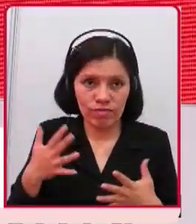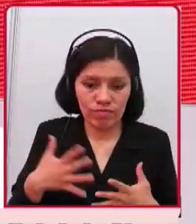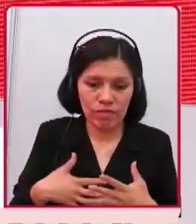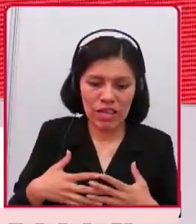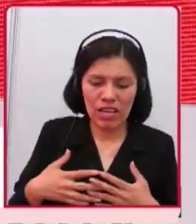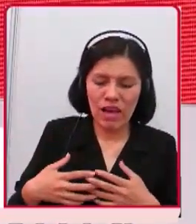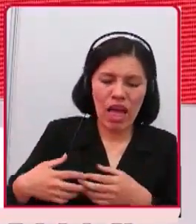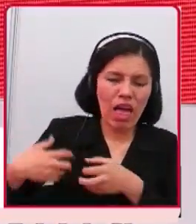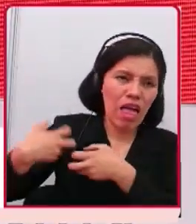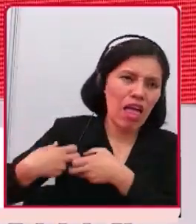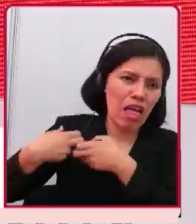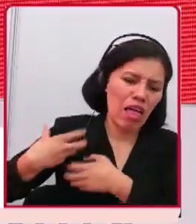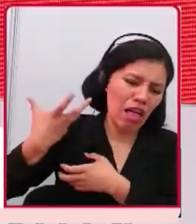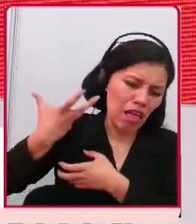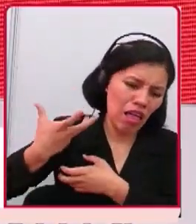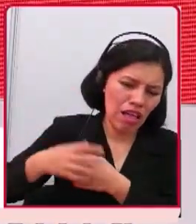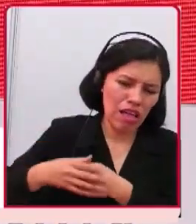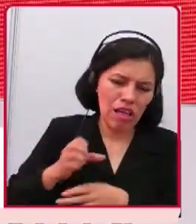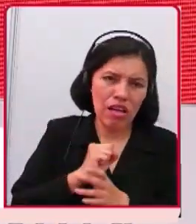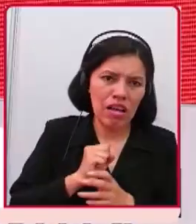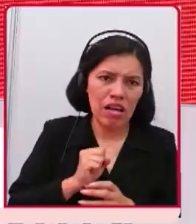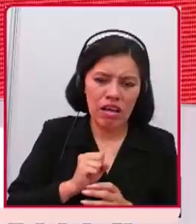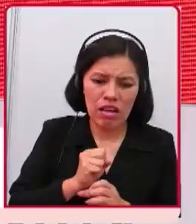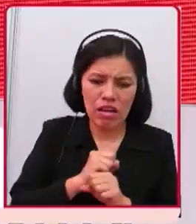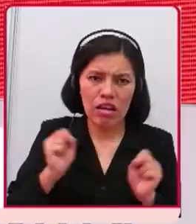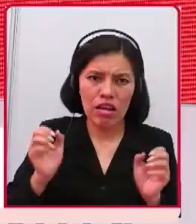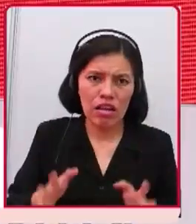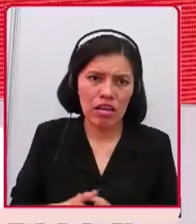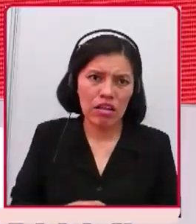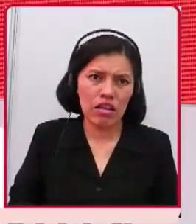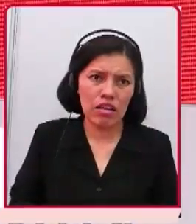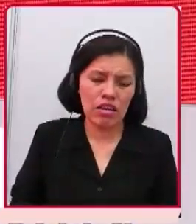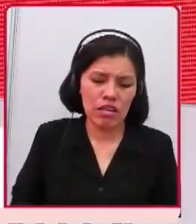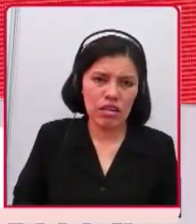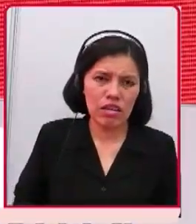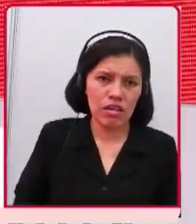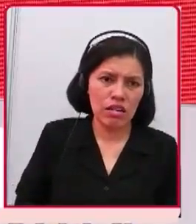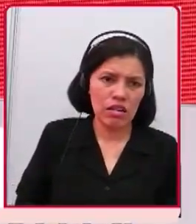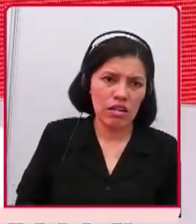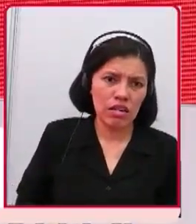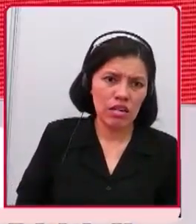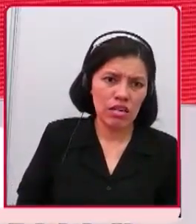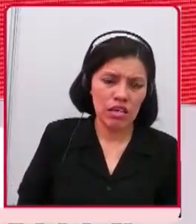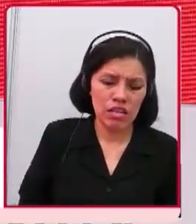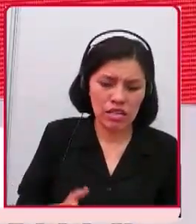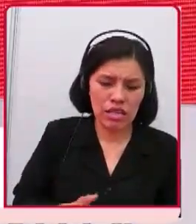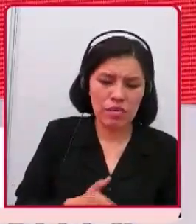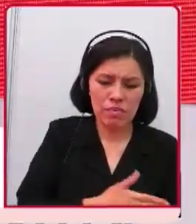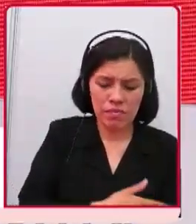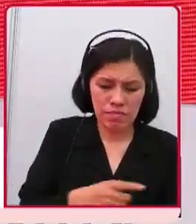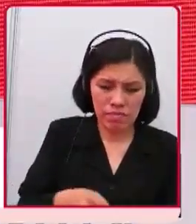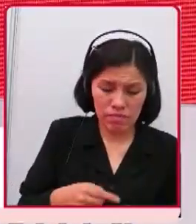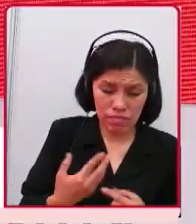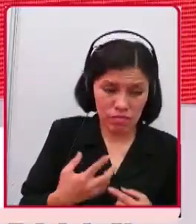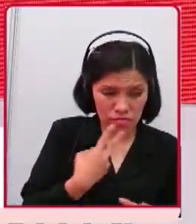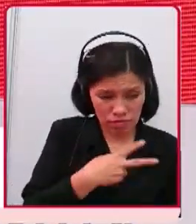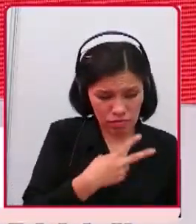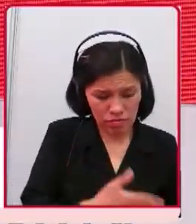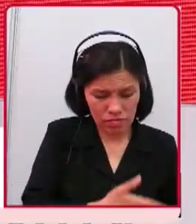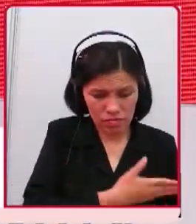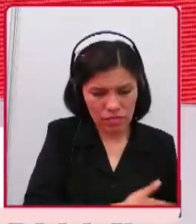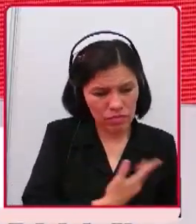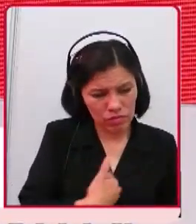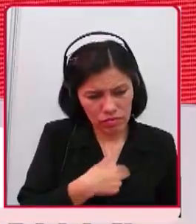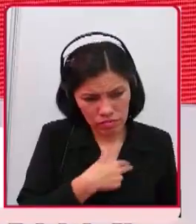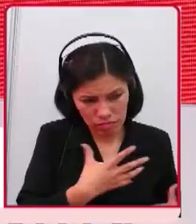sistema, pero lo desestimamos. Donde vimos que había más oportunidad era en las arcillas, en el evento previo, donde nos interesa tomar